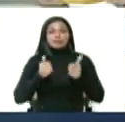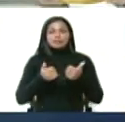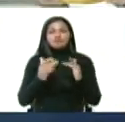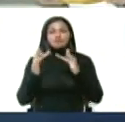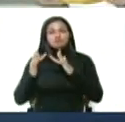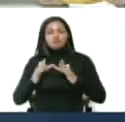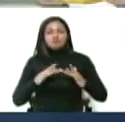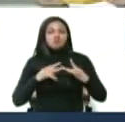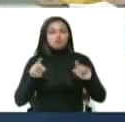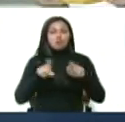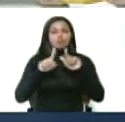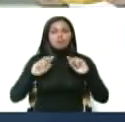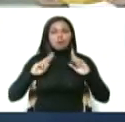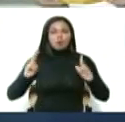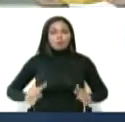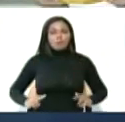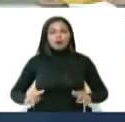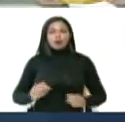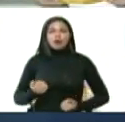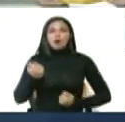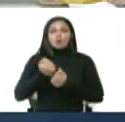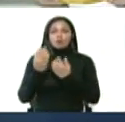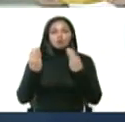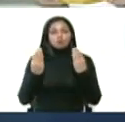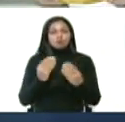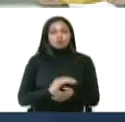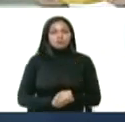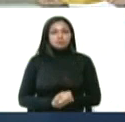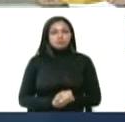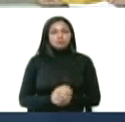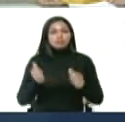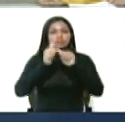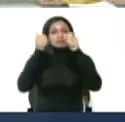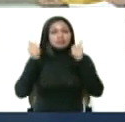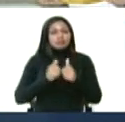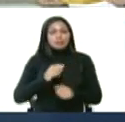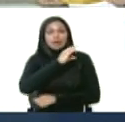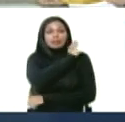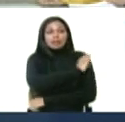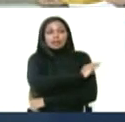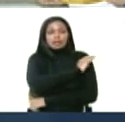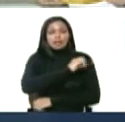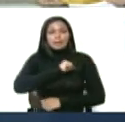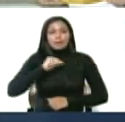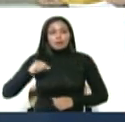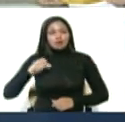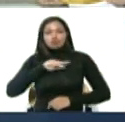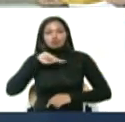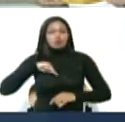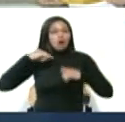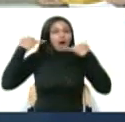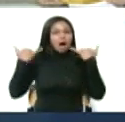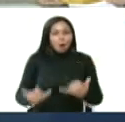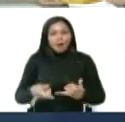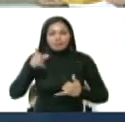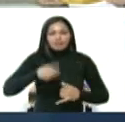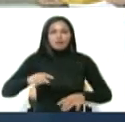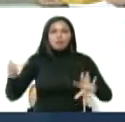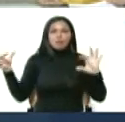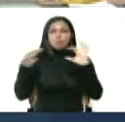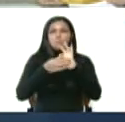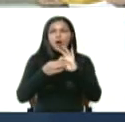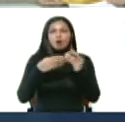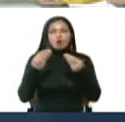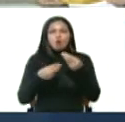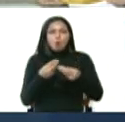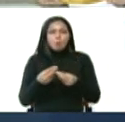relacionamiento humano, solidario, con el sistema de clínicas privadas. Es el momento. Dibújenlo, cómo